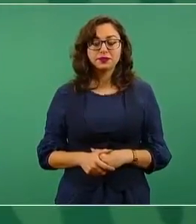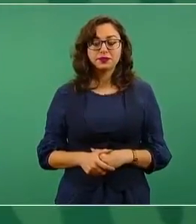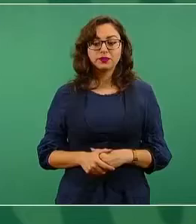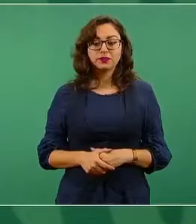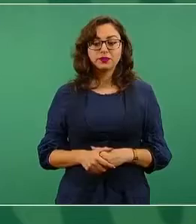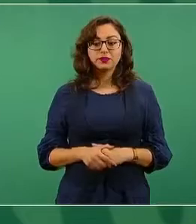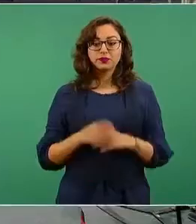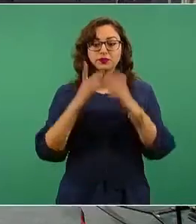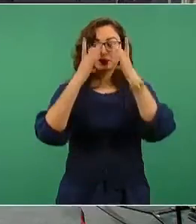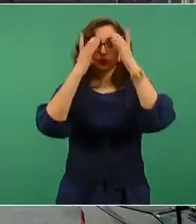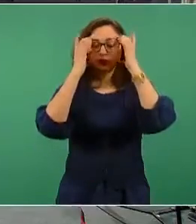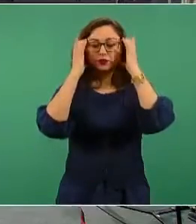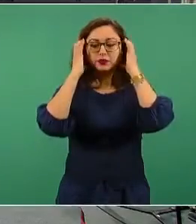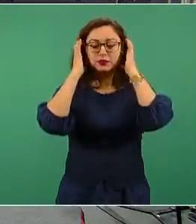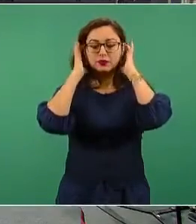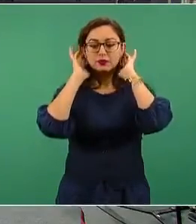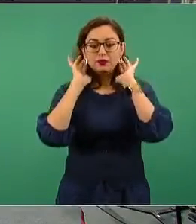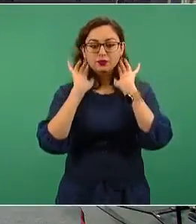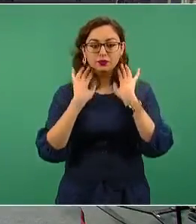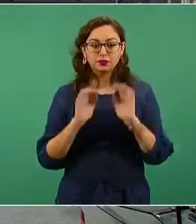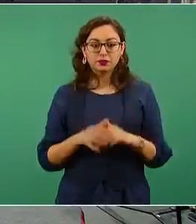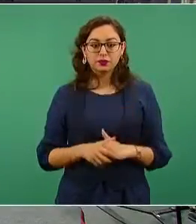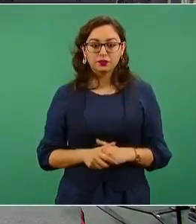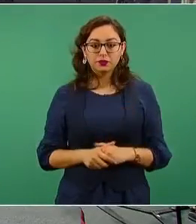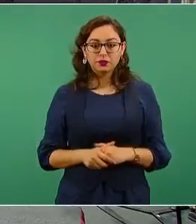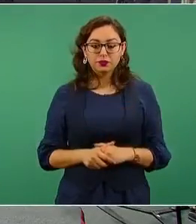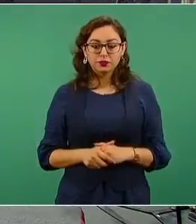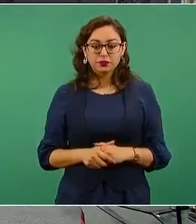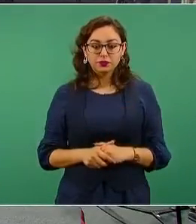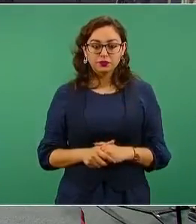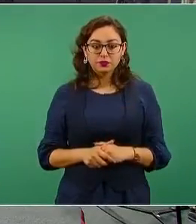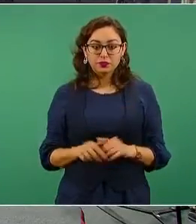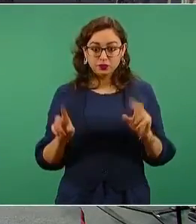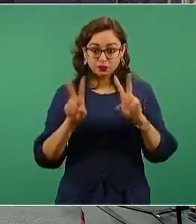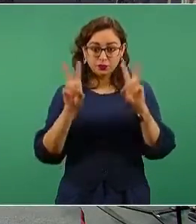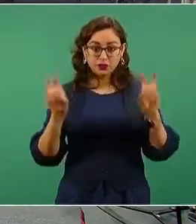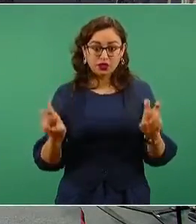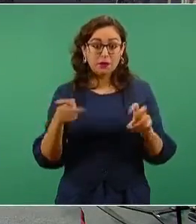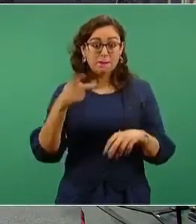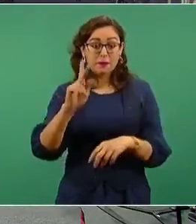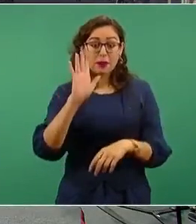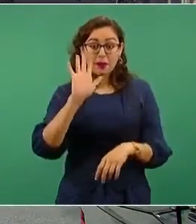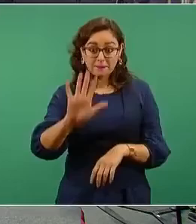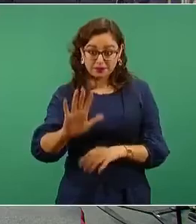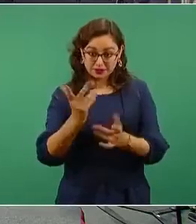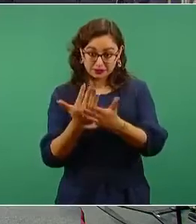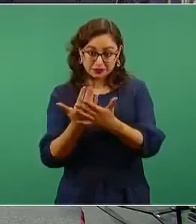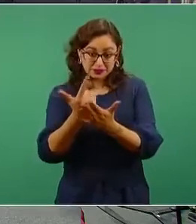Sobre el tema. No, pero ya saben qué, ya le toca